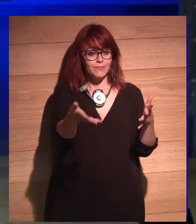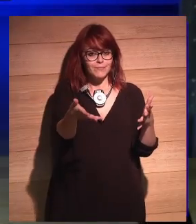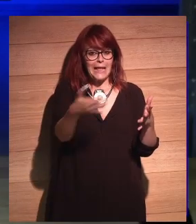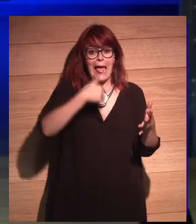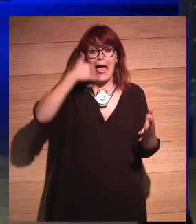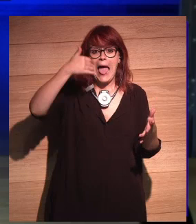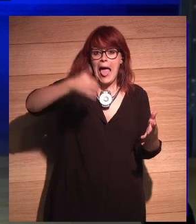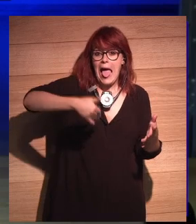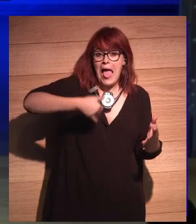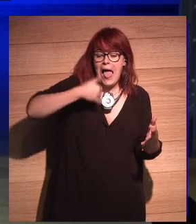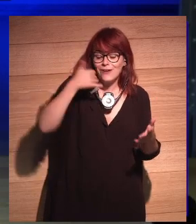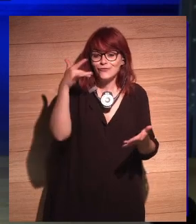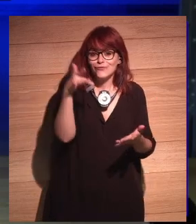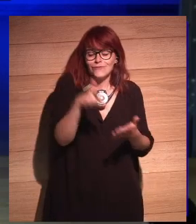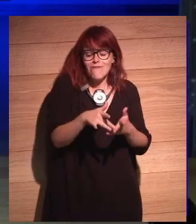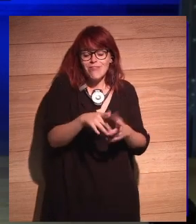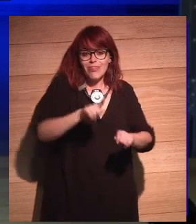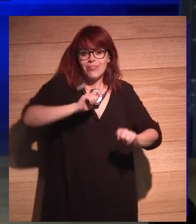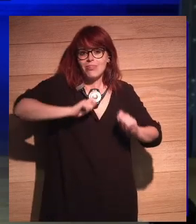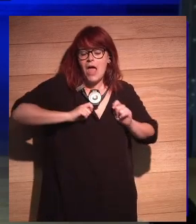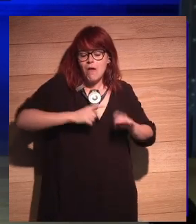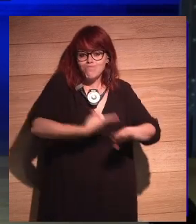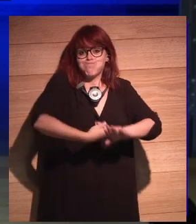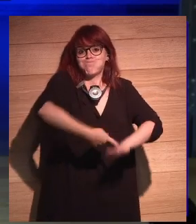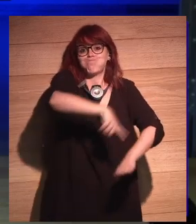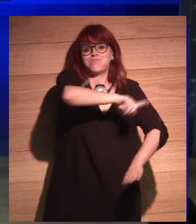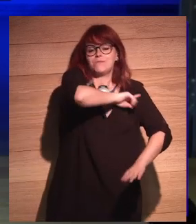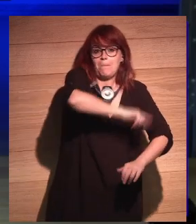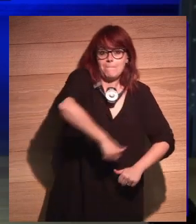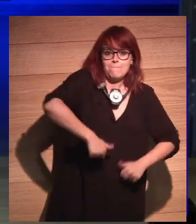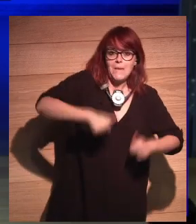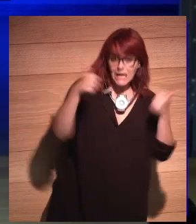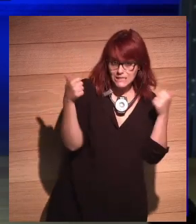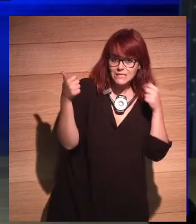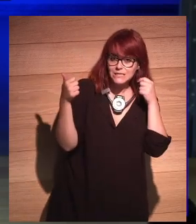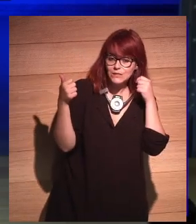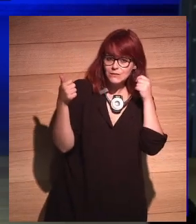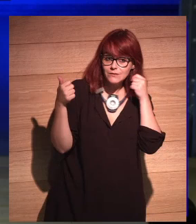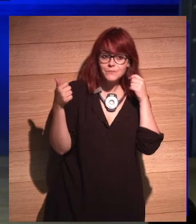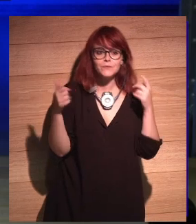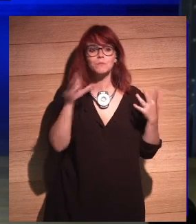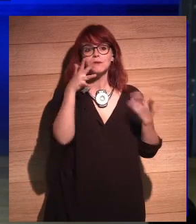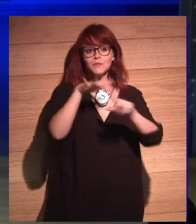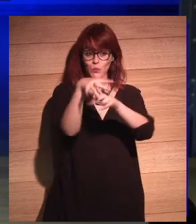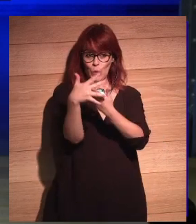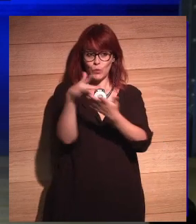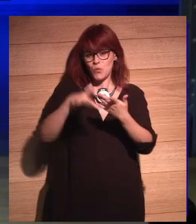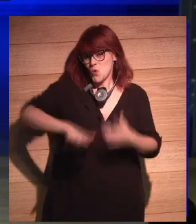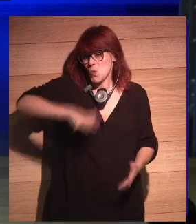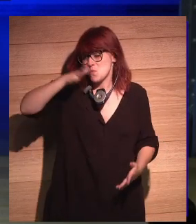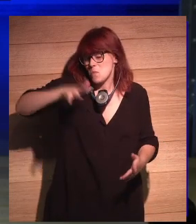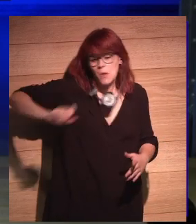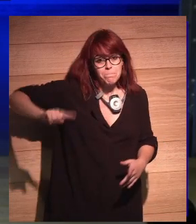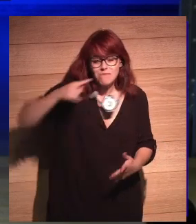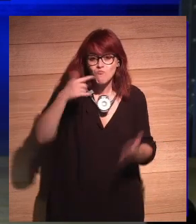es algo que nos llega mucho más. Y ahora mismo... Esto, digamos, es lo